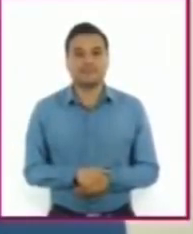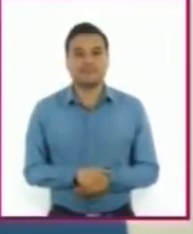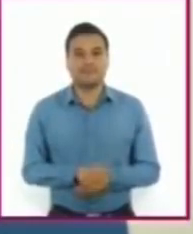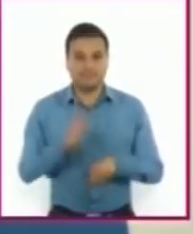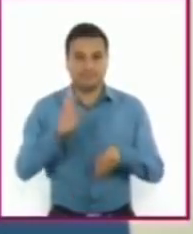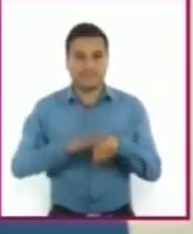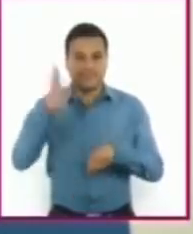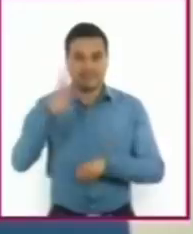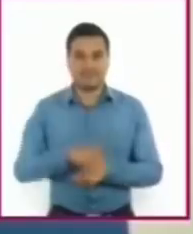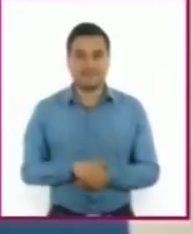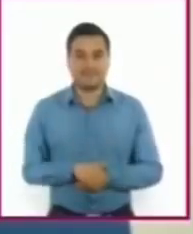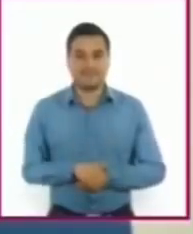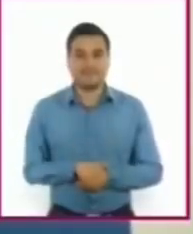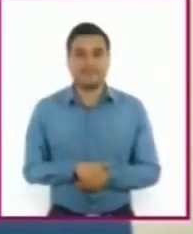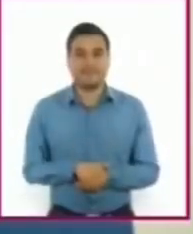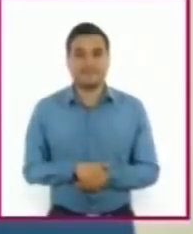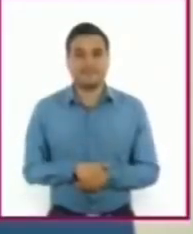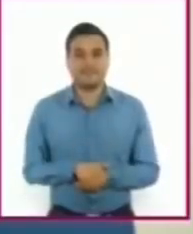Más, tenías el cambio.